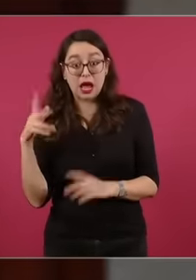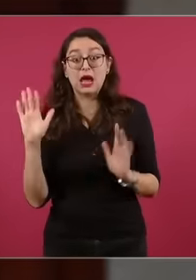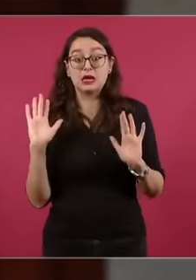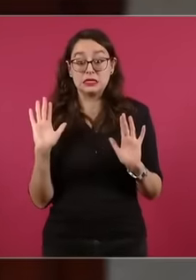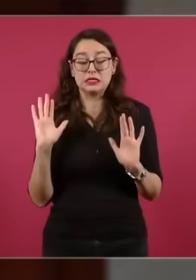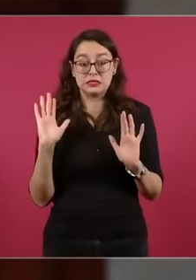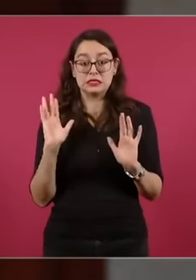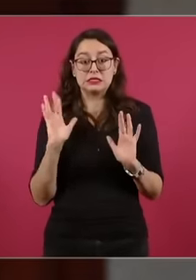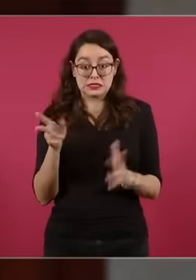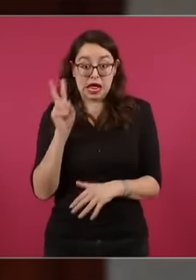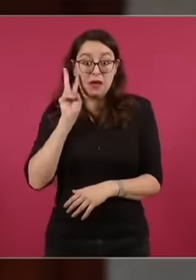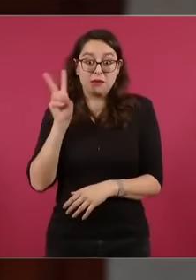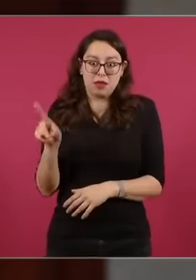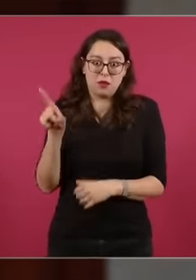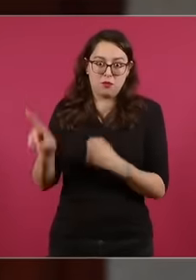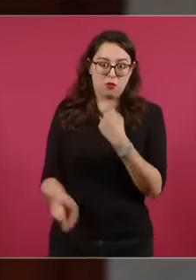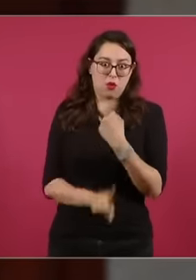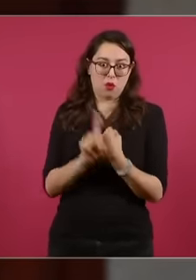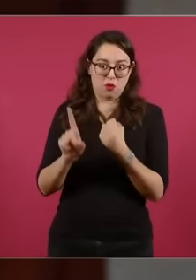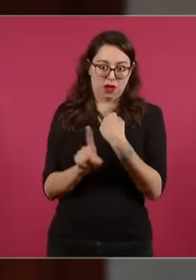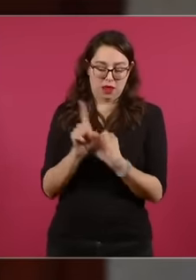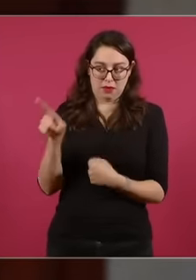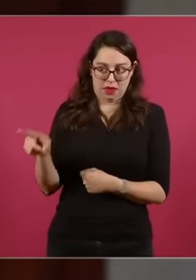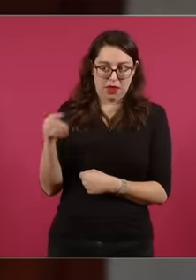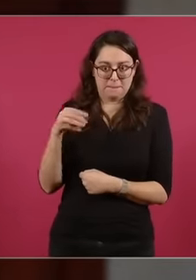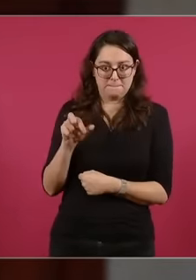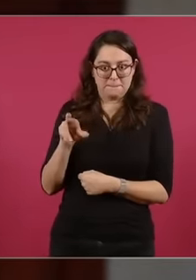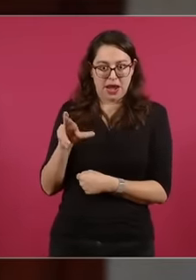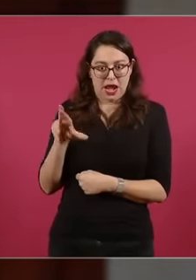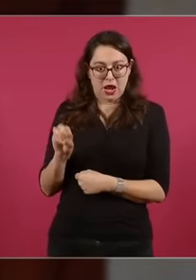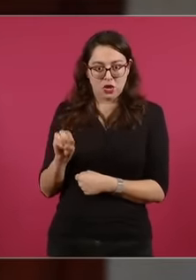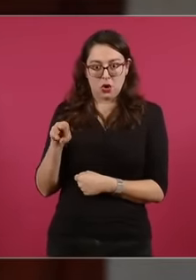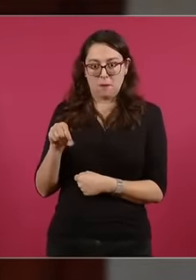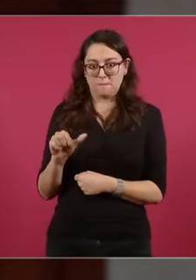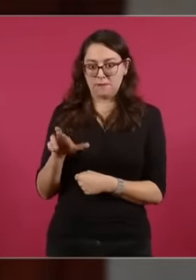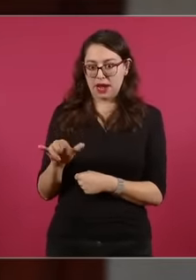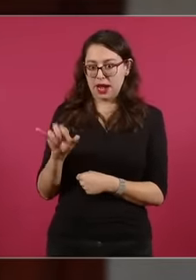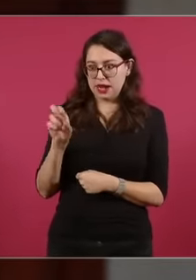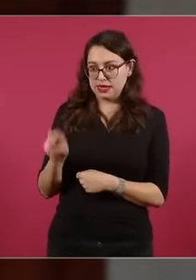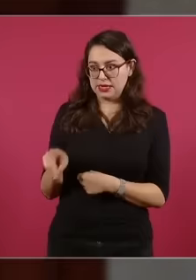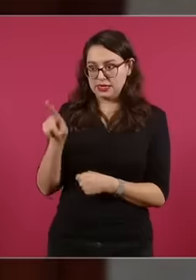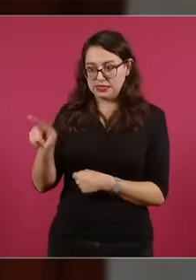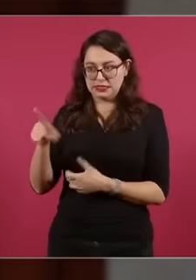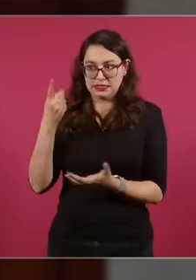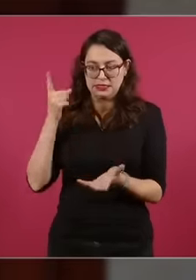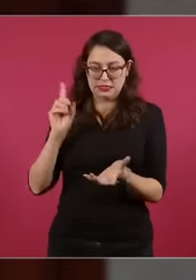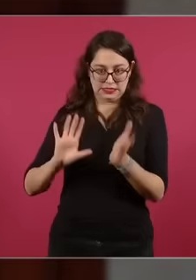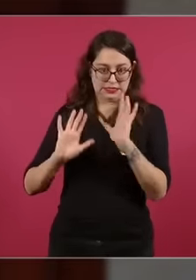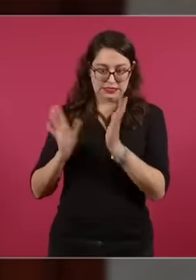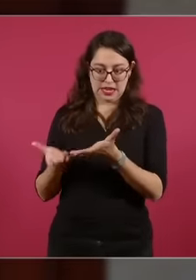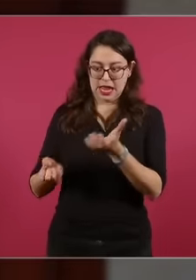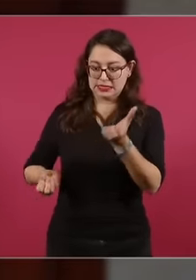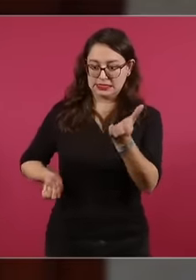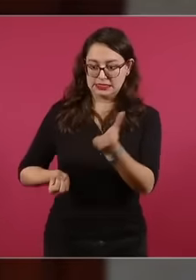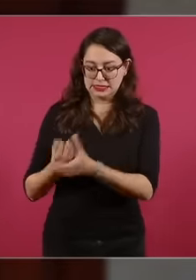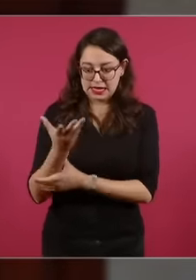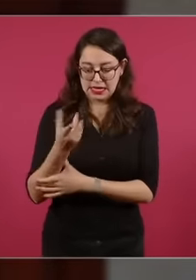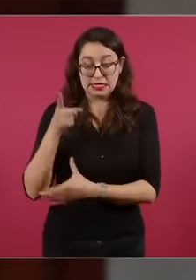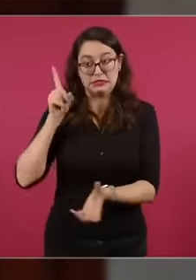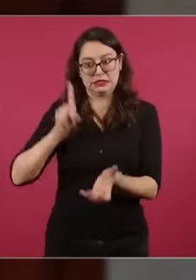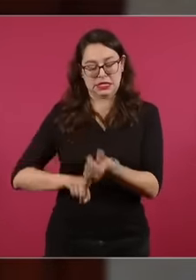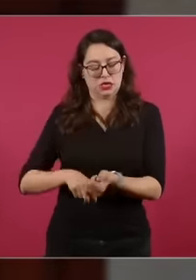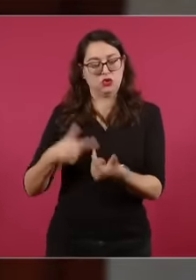estaban a soltar a Mario Marín. No sé si tenga que ver con que los marinistas están en el gobierno de nuevo, ahora con Armenta, que es de